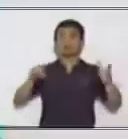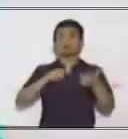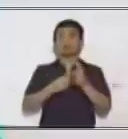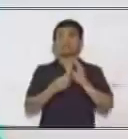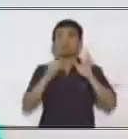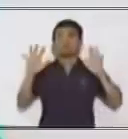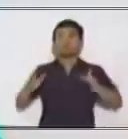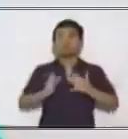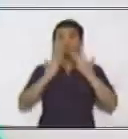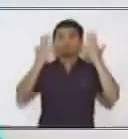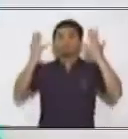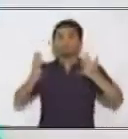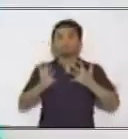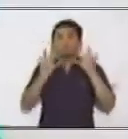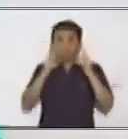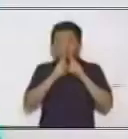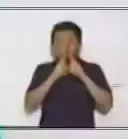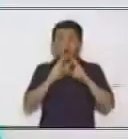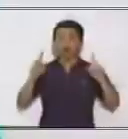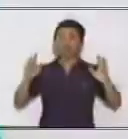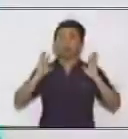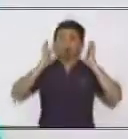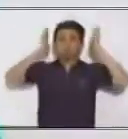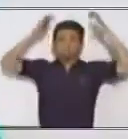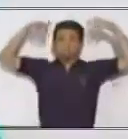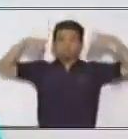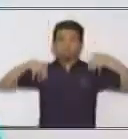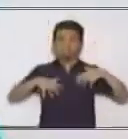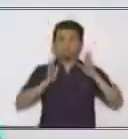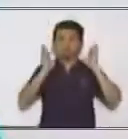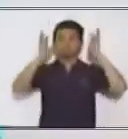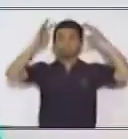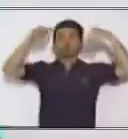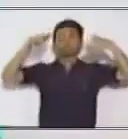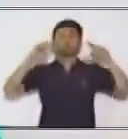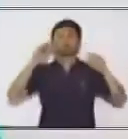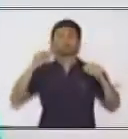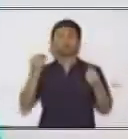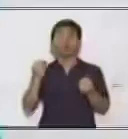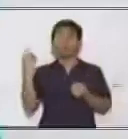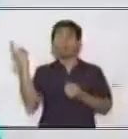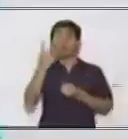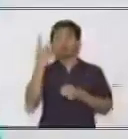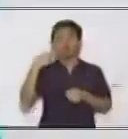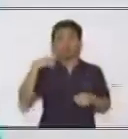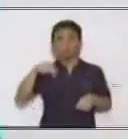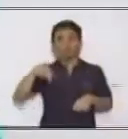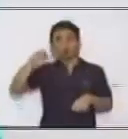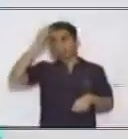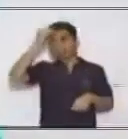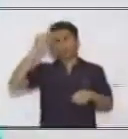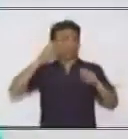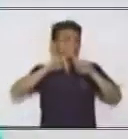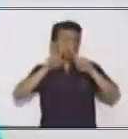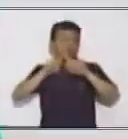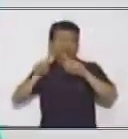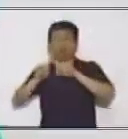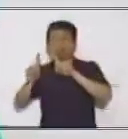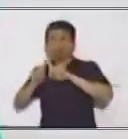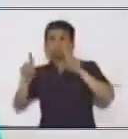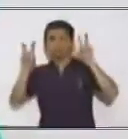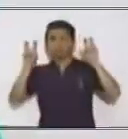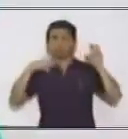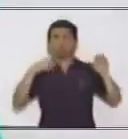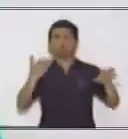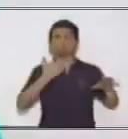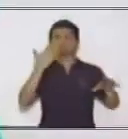mejor. ¿Y en qué nos ayuda eso? En que cualquier conocimiento que tengamos, no solo matemática, cualquiera, va a ser más fácil